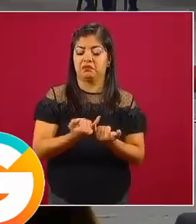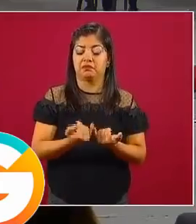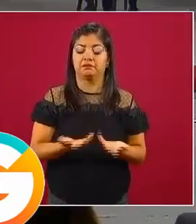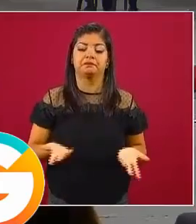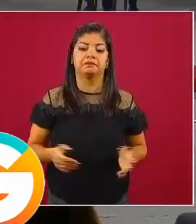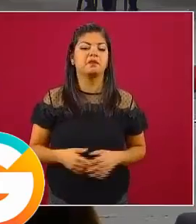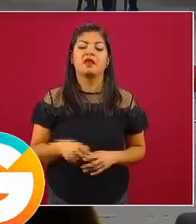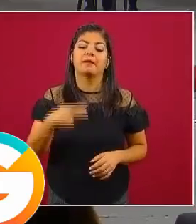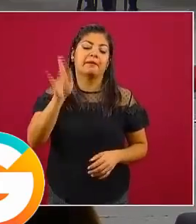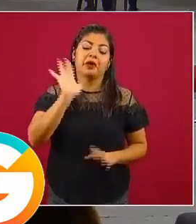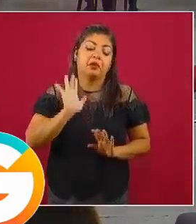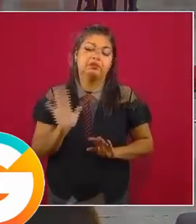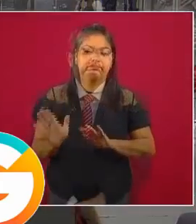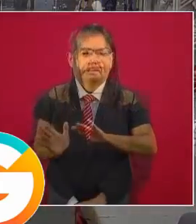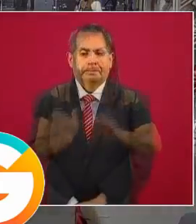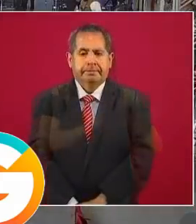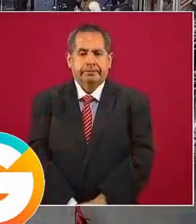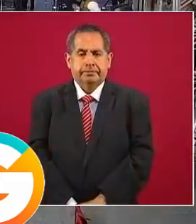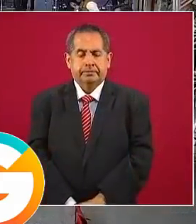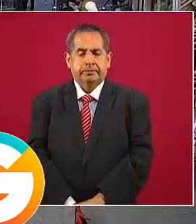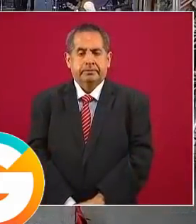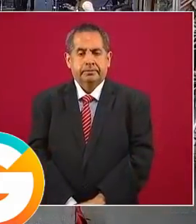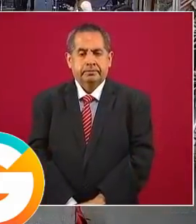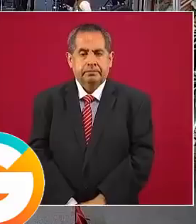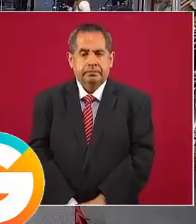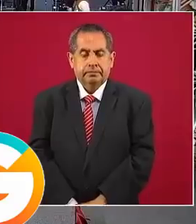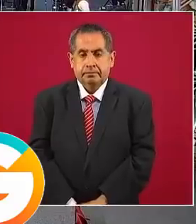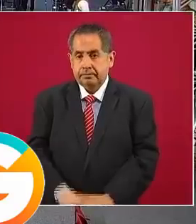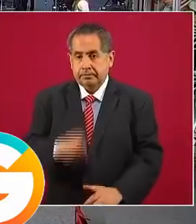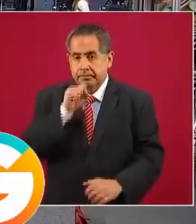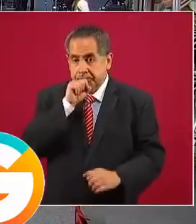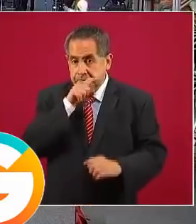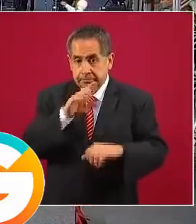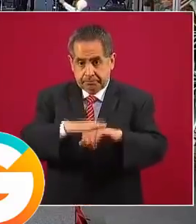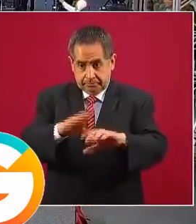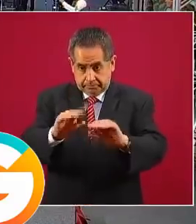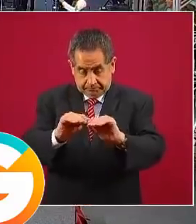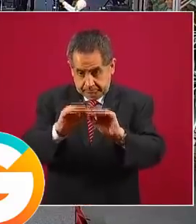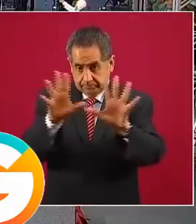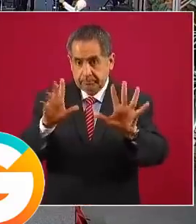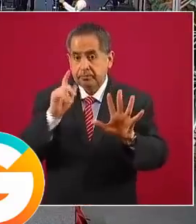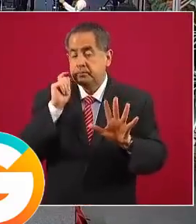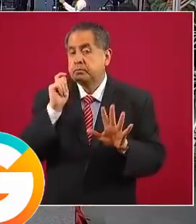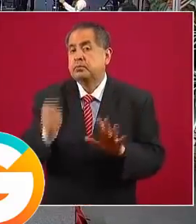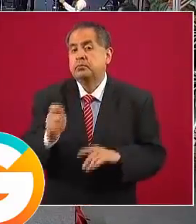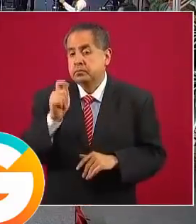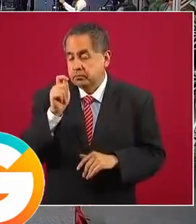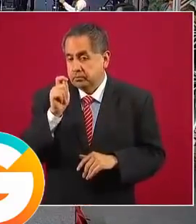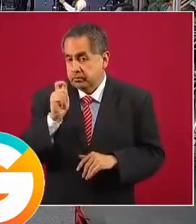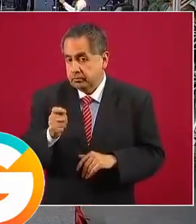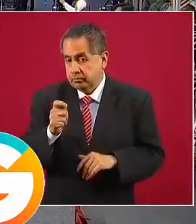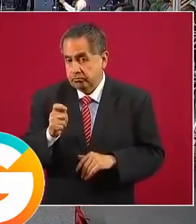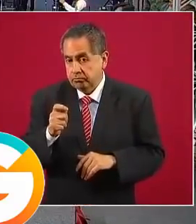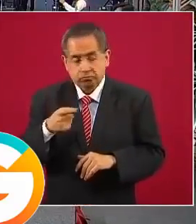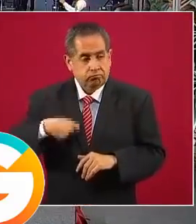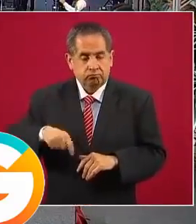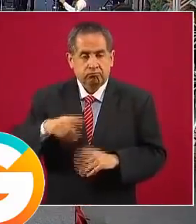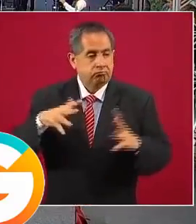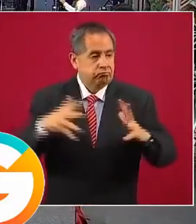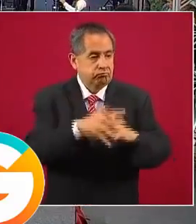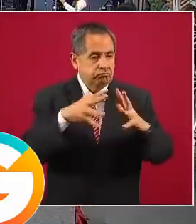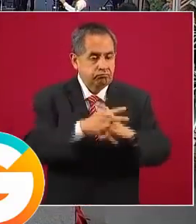Pero en fin, ese es otro asunto. Quede muy claro, no a la